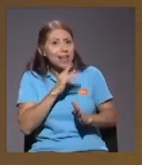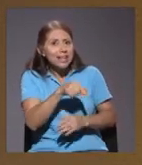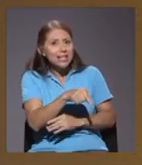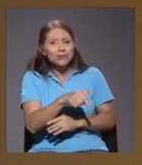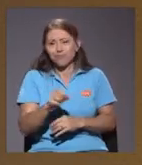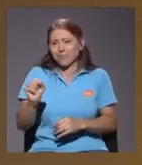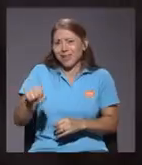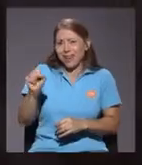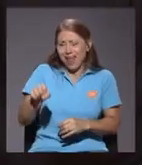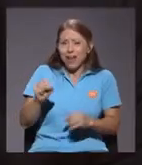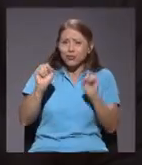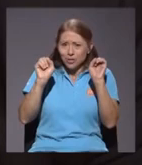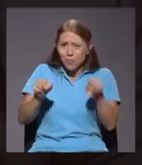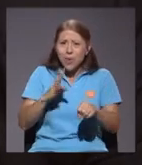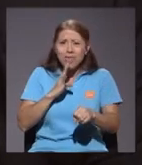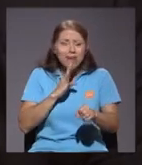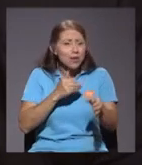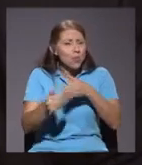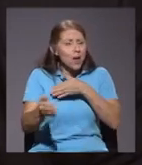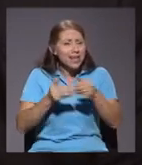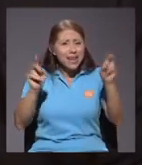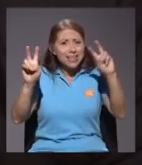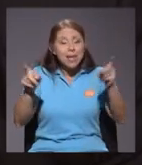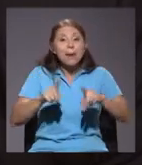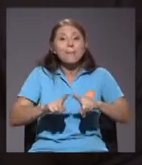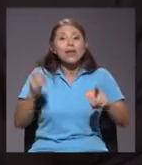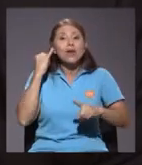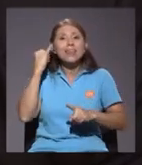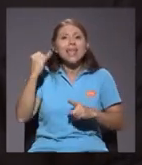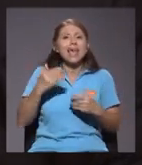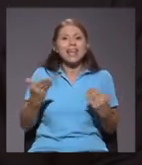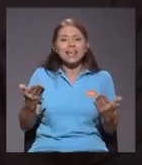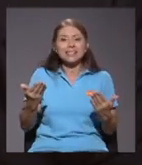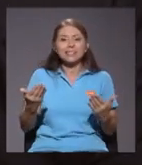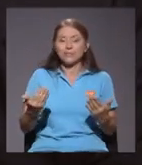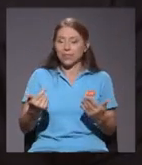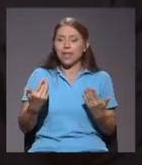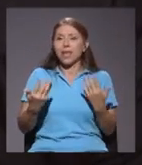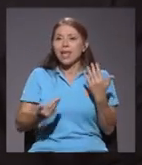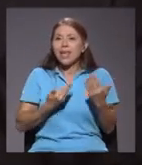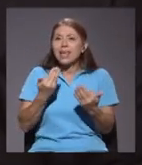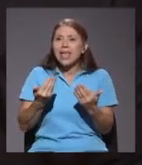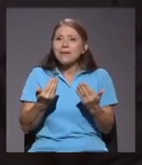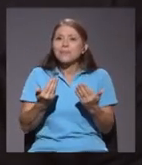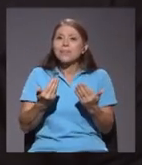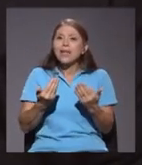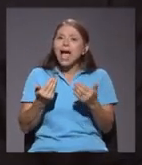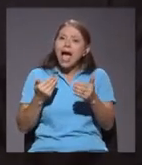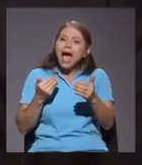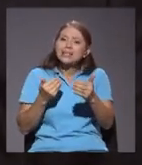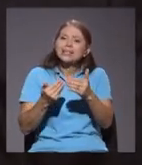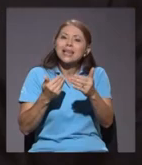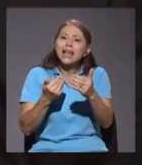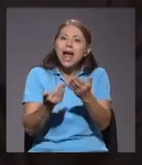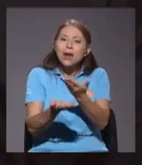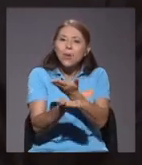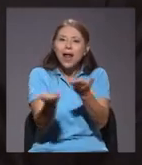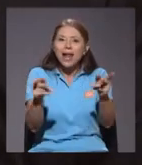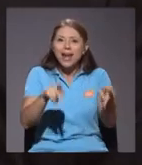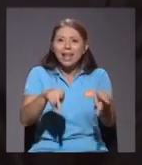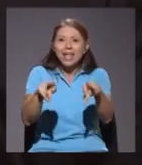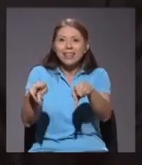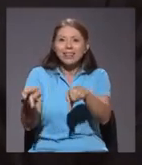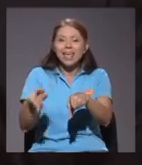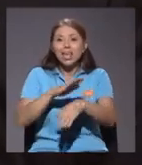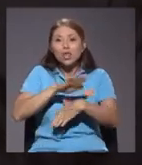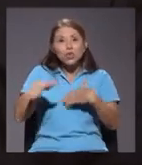25 minutos pero la idea es acercarlo yo yo yo soy un convencido esto es acercarlo a la gente todo afecta a la vida